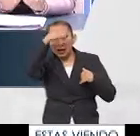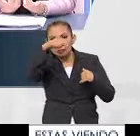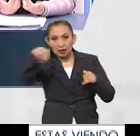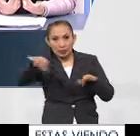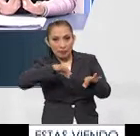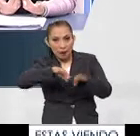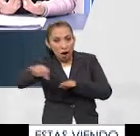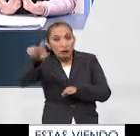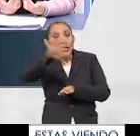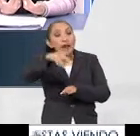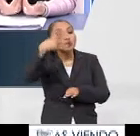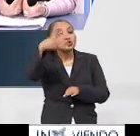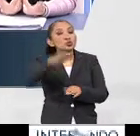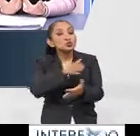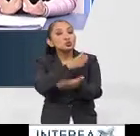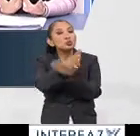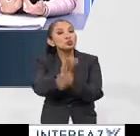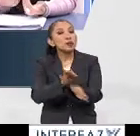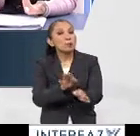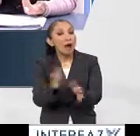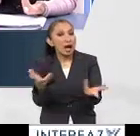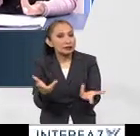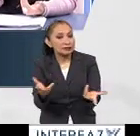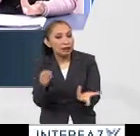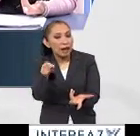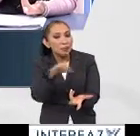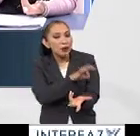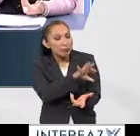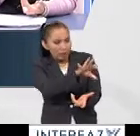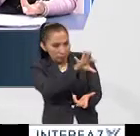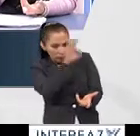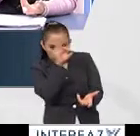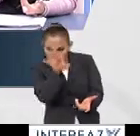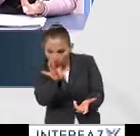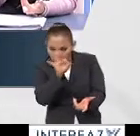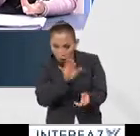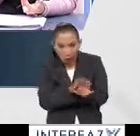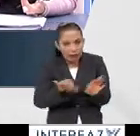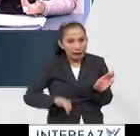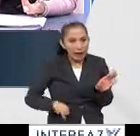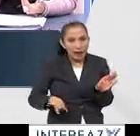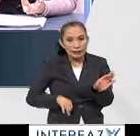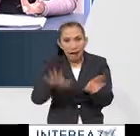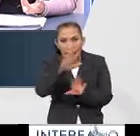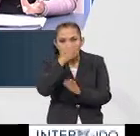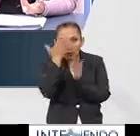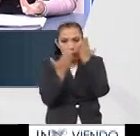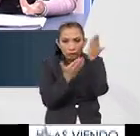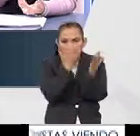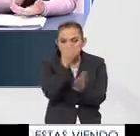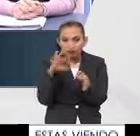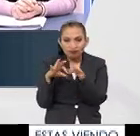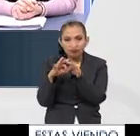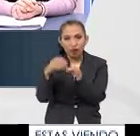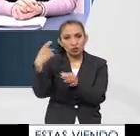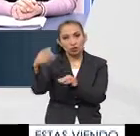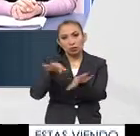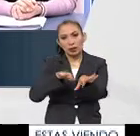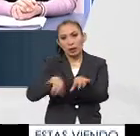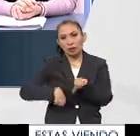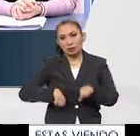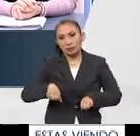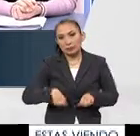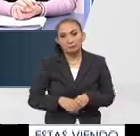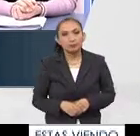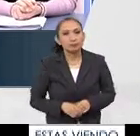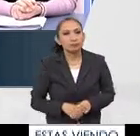laboral y el área en la que desempeña, pueda elegir el área de interés que está de acuerdo a sus propias actividades.